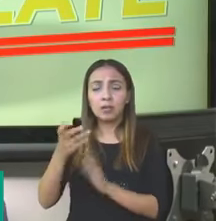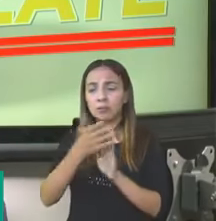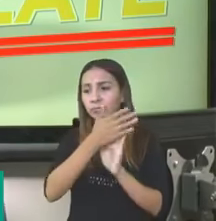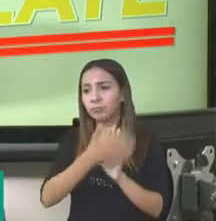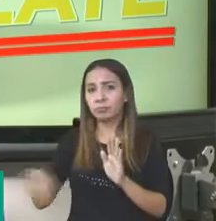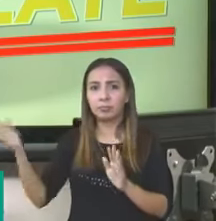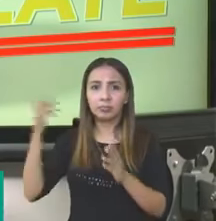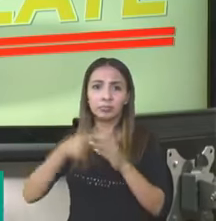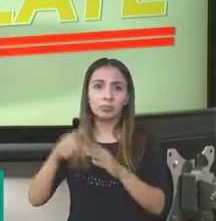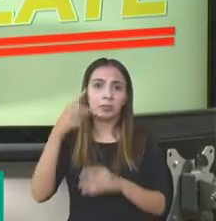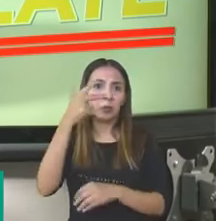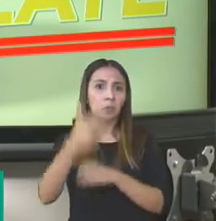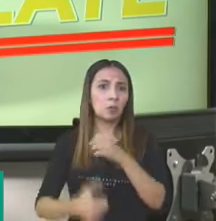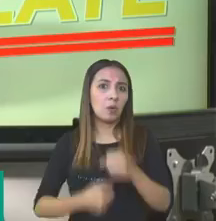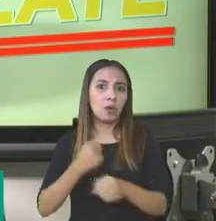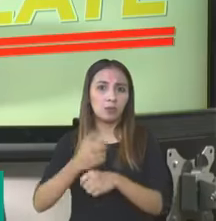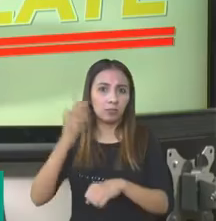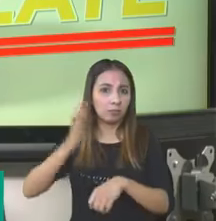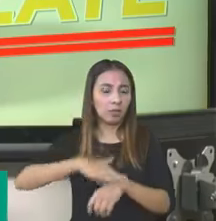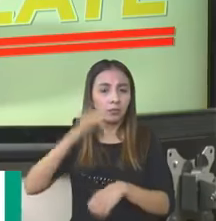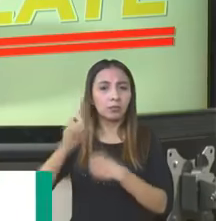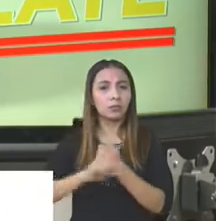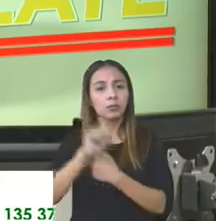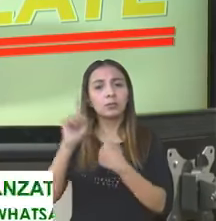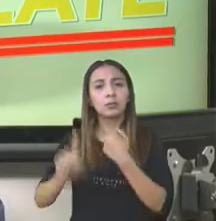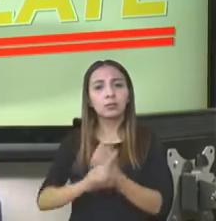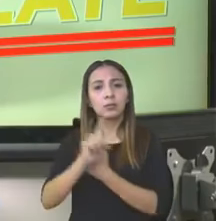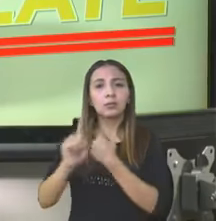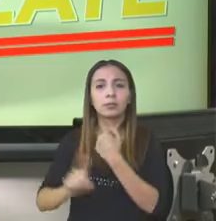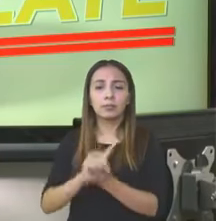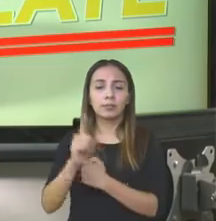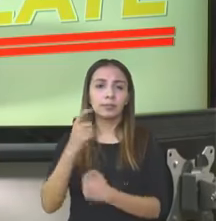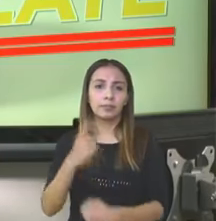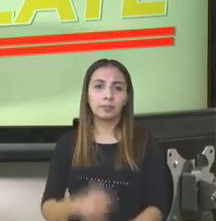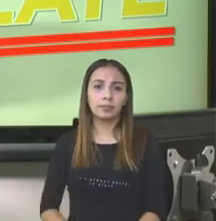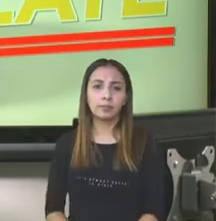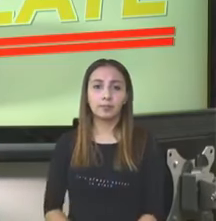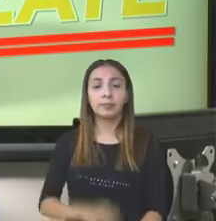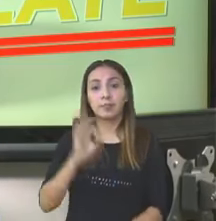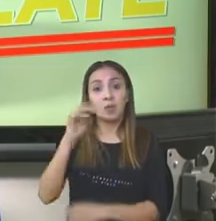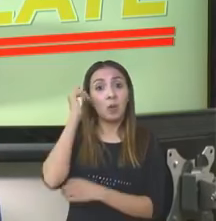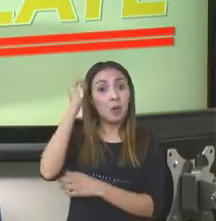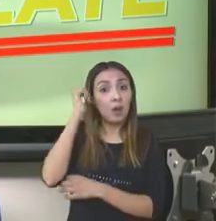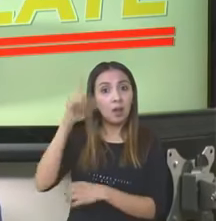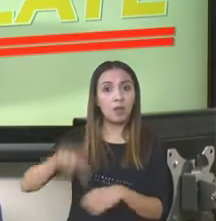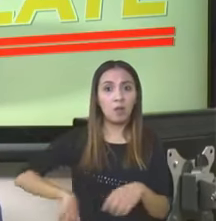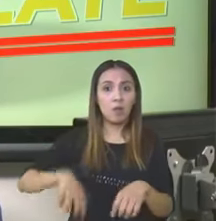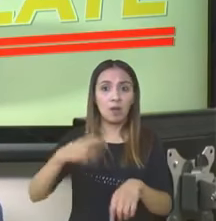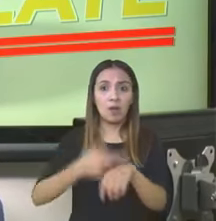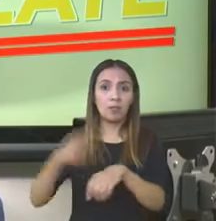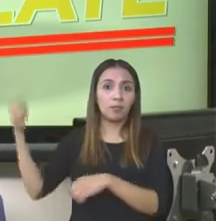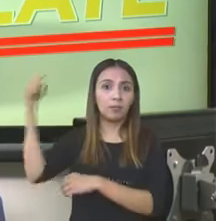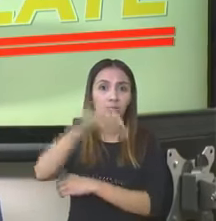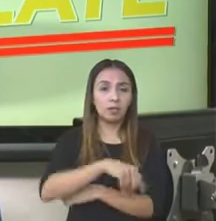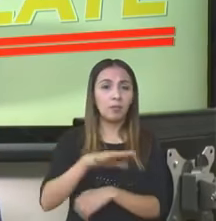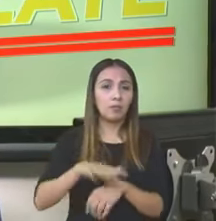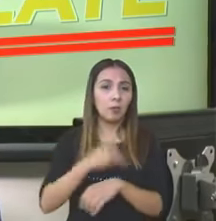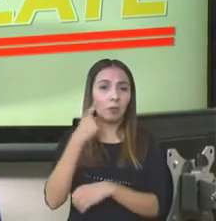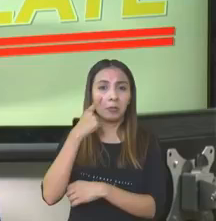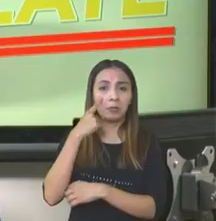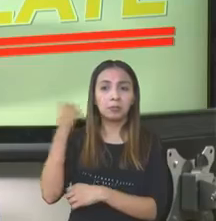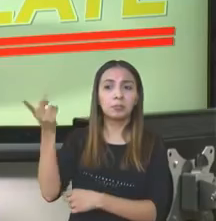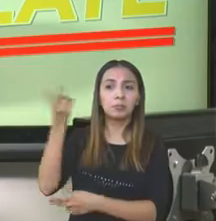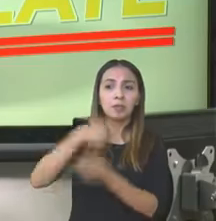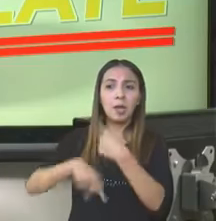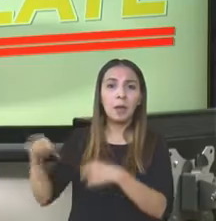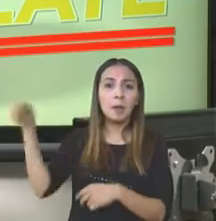8 años. Correcto. Pues esperemos que el gobernador se dé la vuelta, porque últimamente viene y no dan la